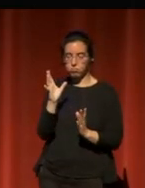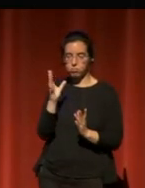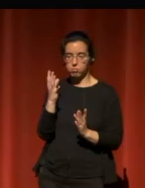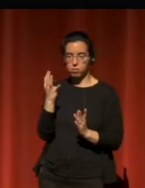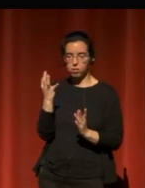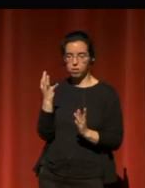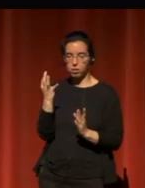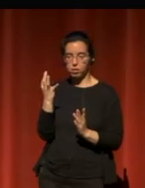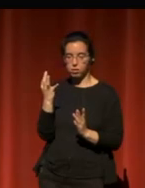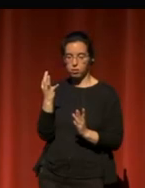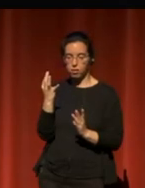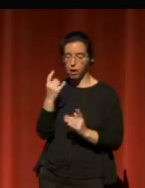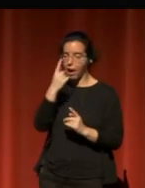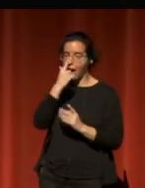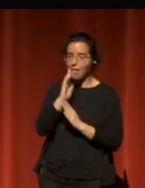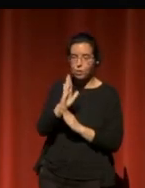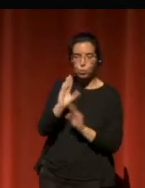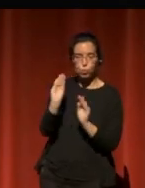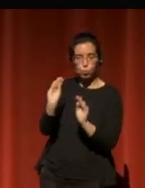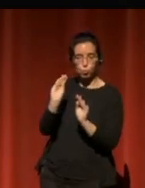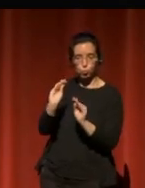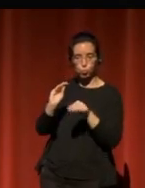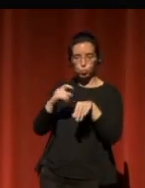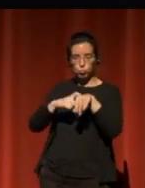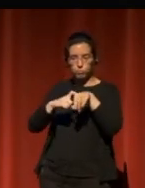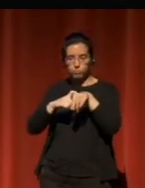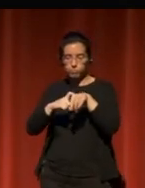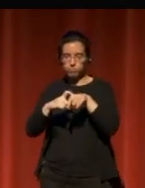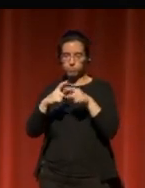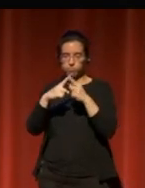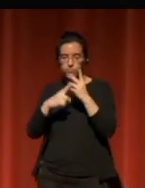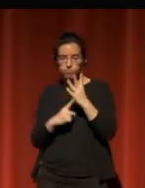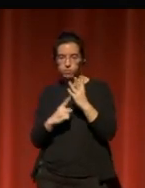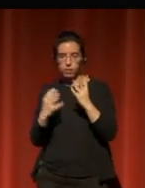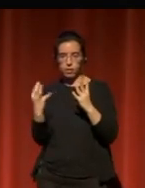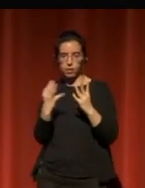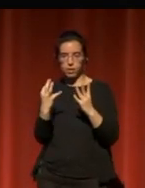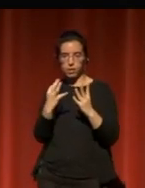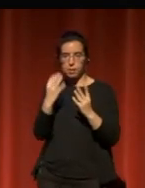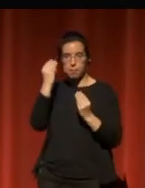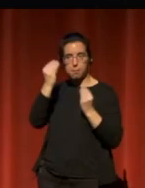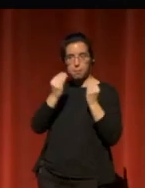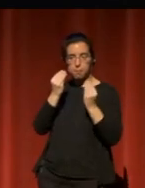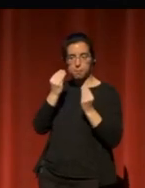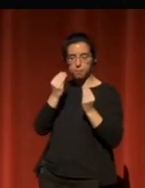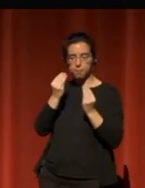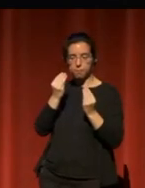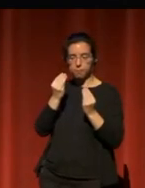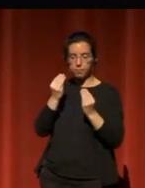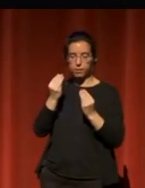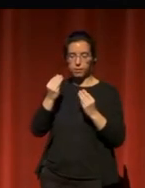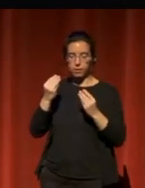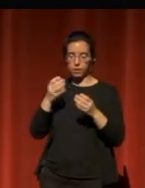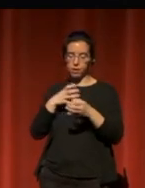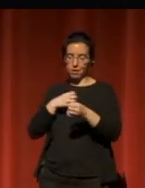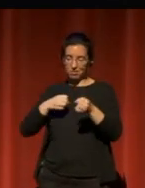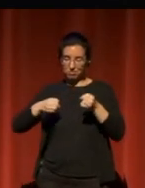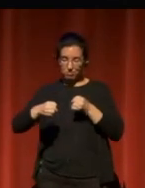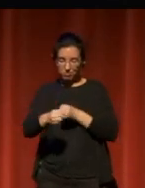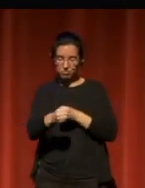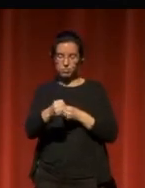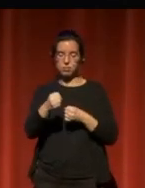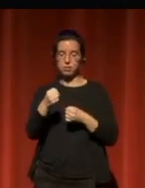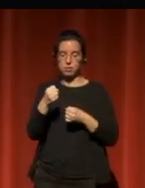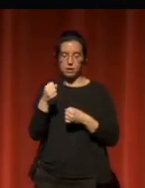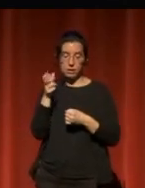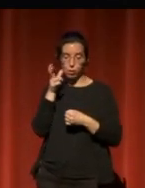unas aptitudes. Hablaba ayer la misma compañía que decía de empatía. Bueno, la empatía siempre la han tenido los bibliotecarios, porque si no ya no serían bibliotecarios ni estarían aguantando